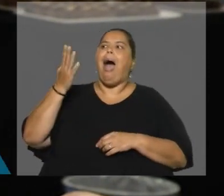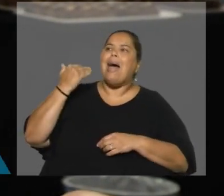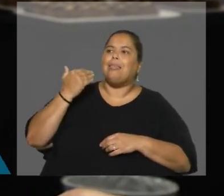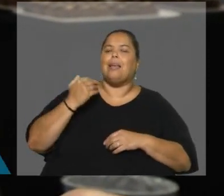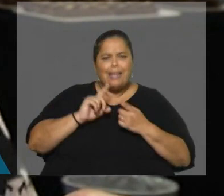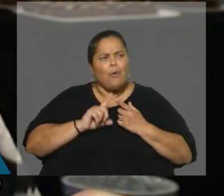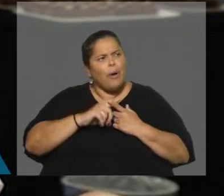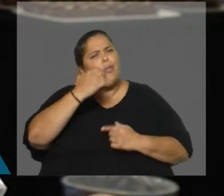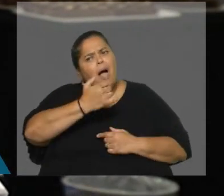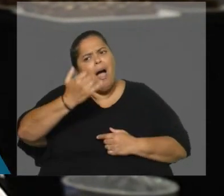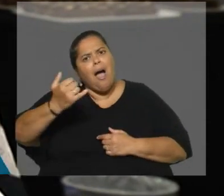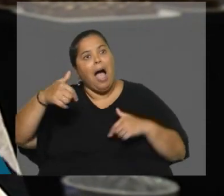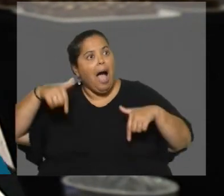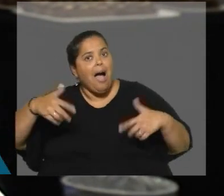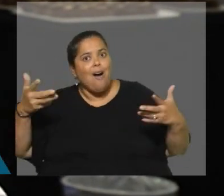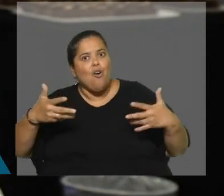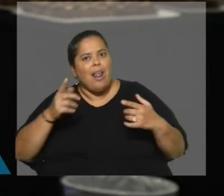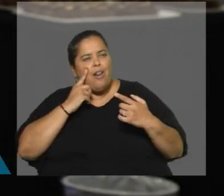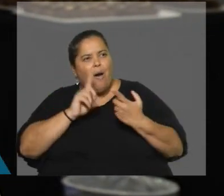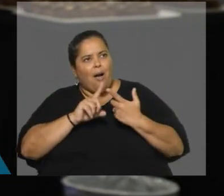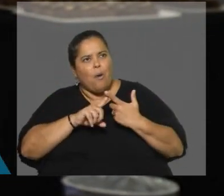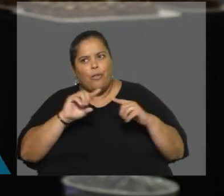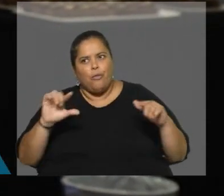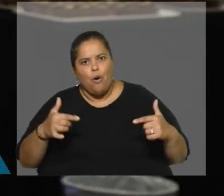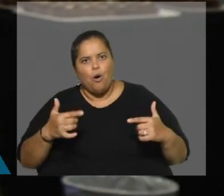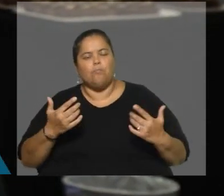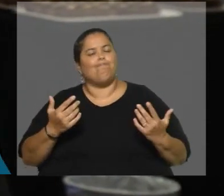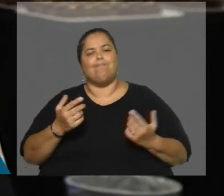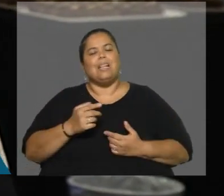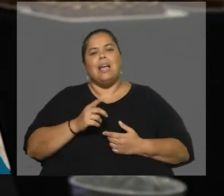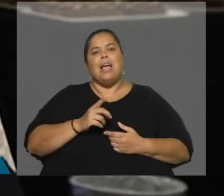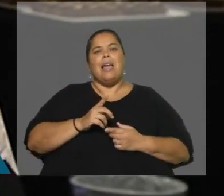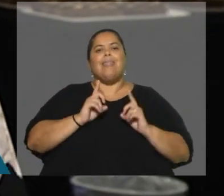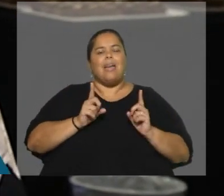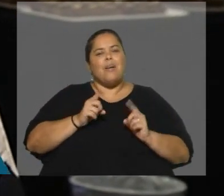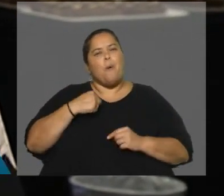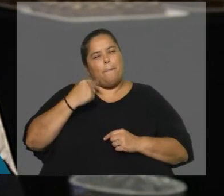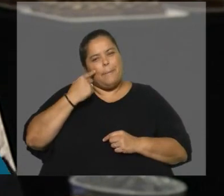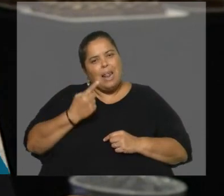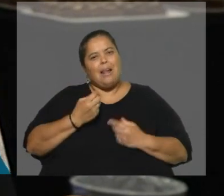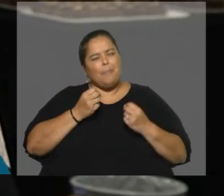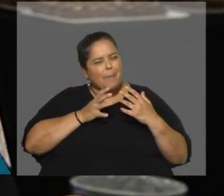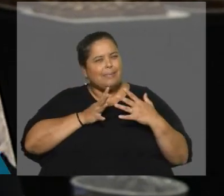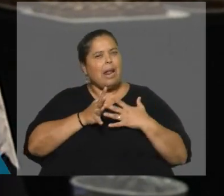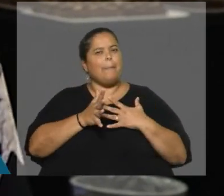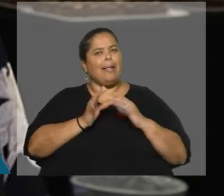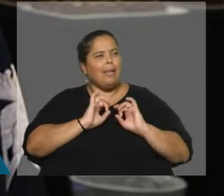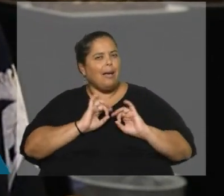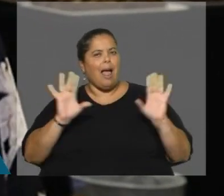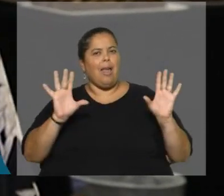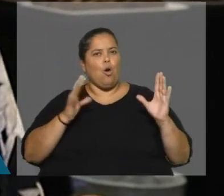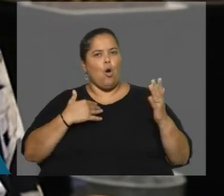de acuerdo y ahora ya no se ve tanto. Bueno, en realidad me parece que también hay que transparentar la